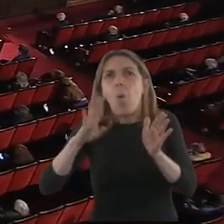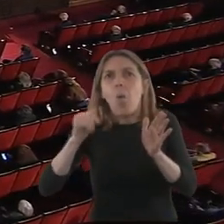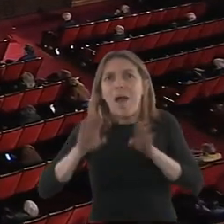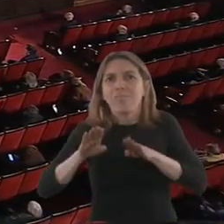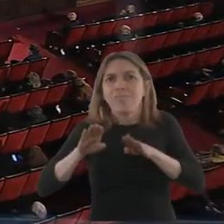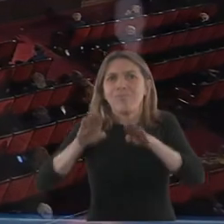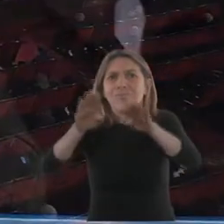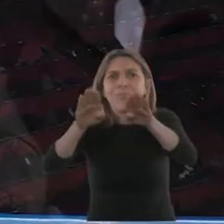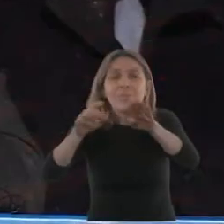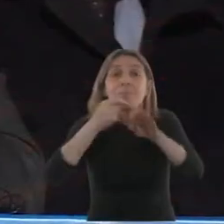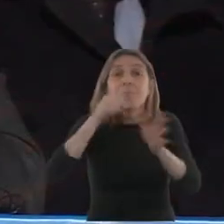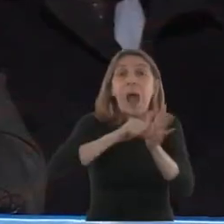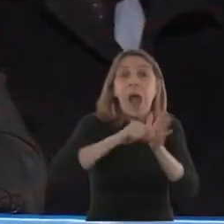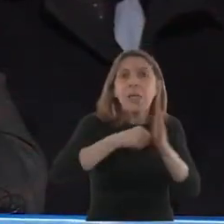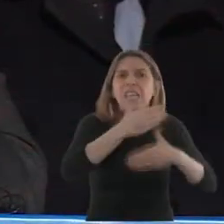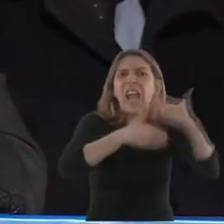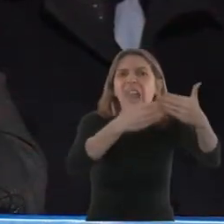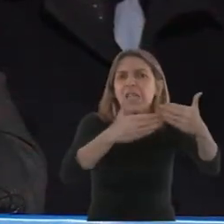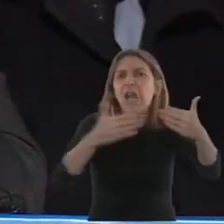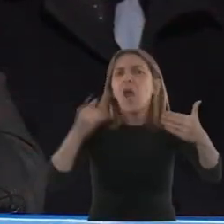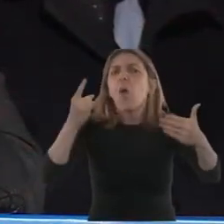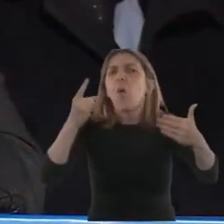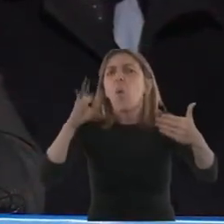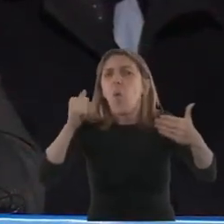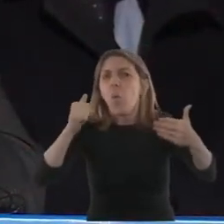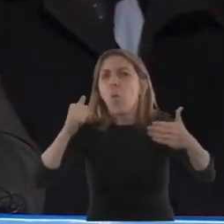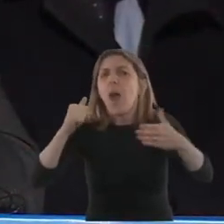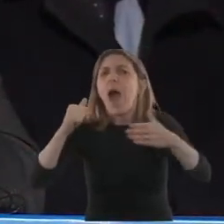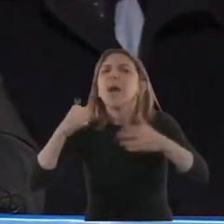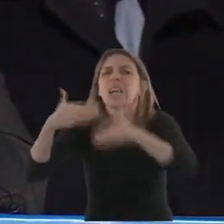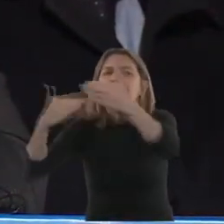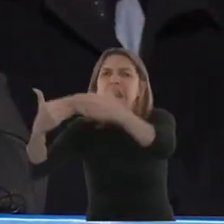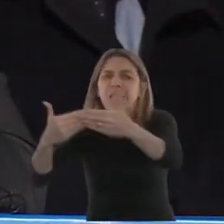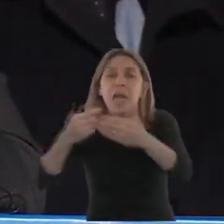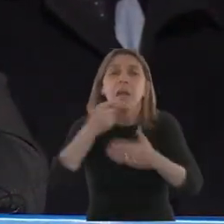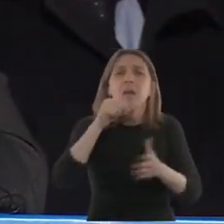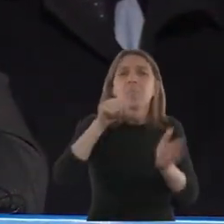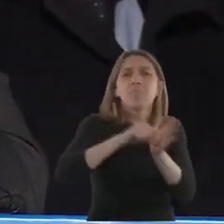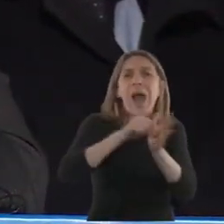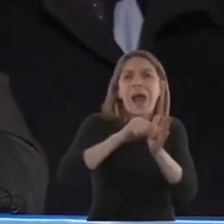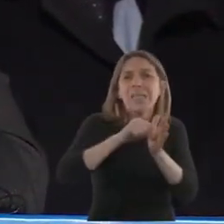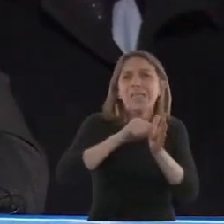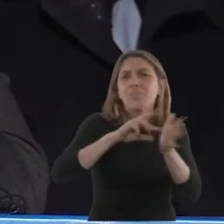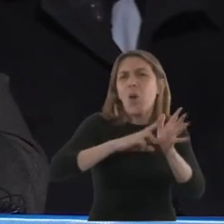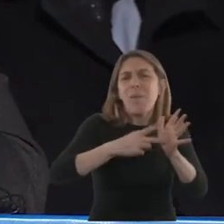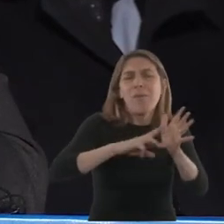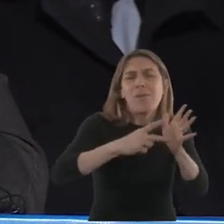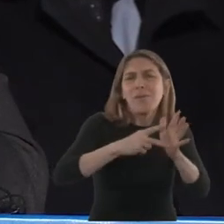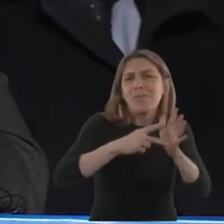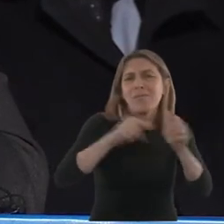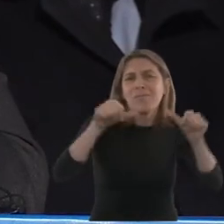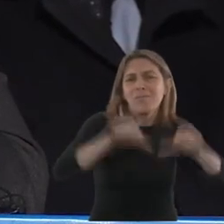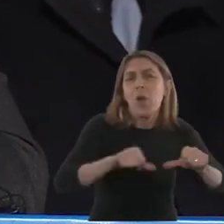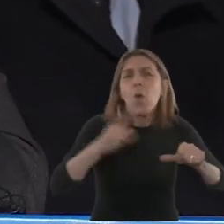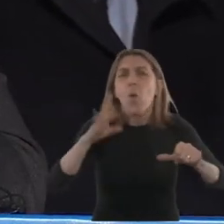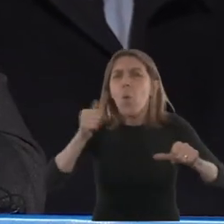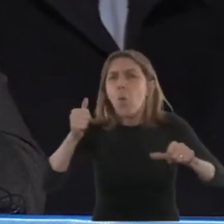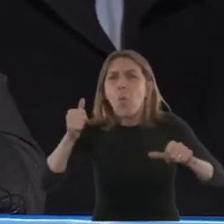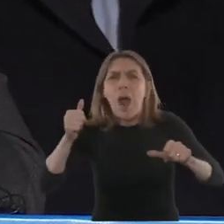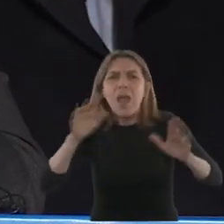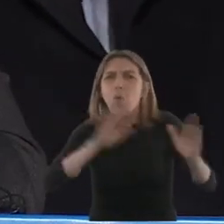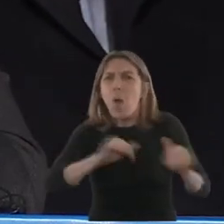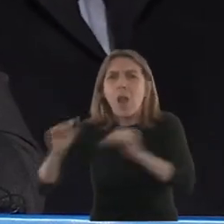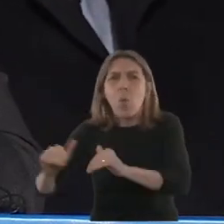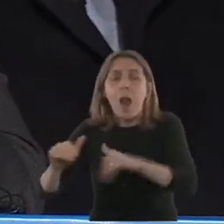nuestra universidad le fue bien. Cada vez que a nuestro país le fue mal, a la UBA también le fue mal. Por eso, con